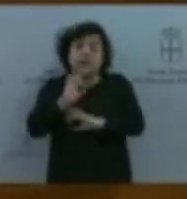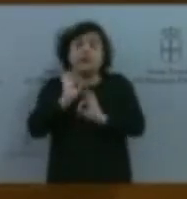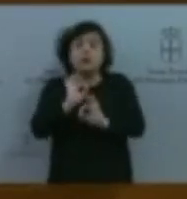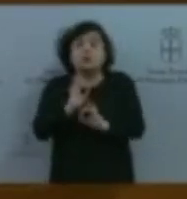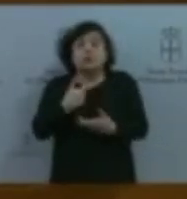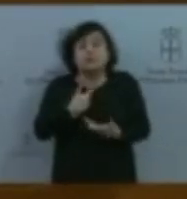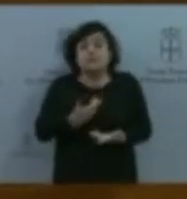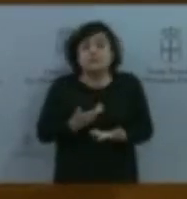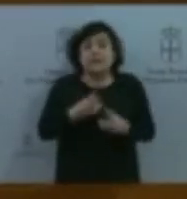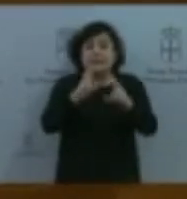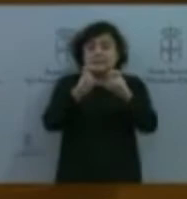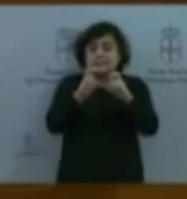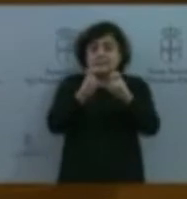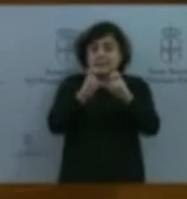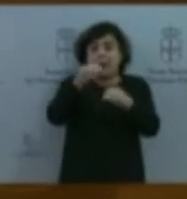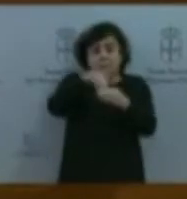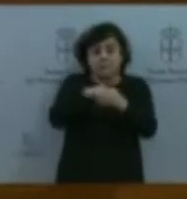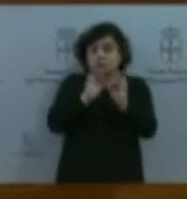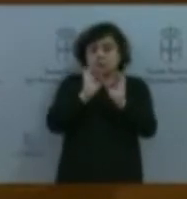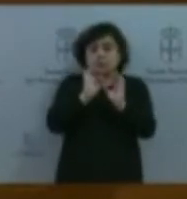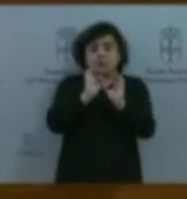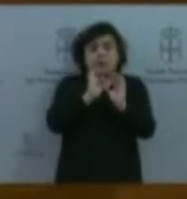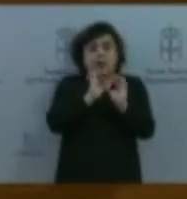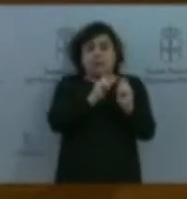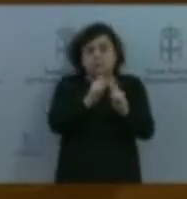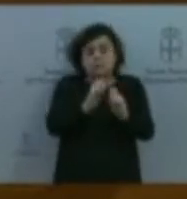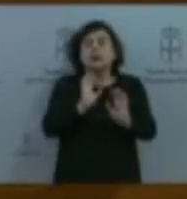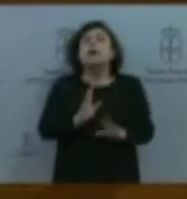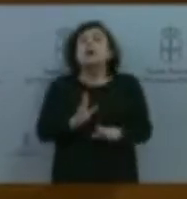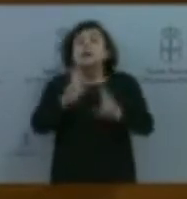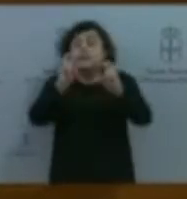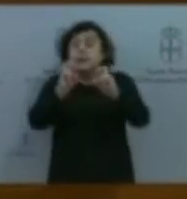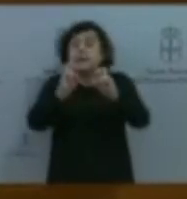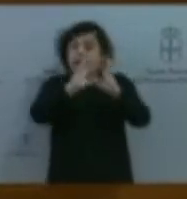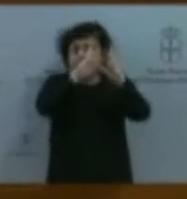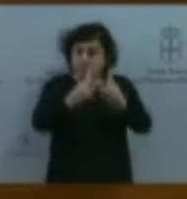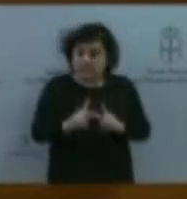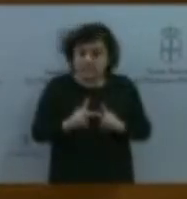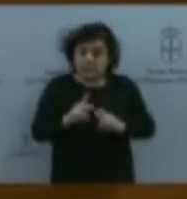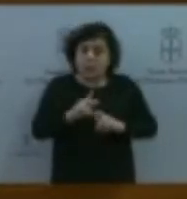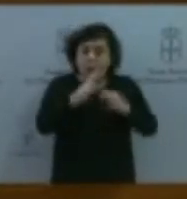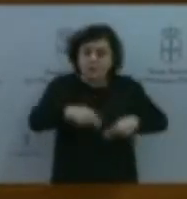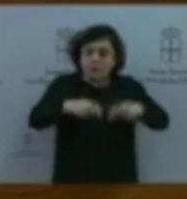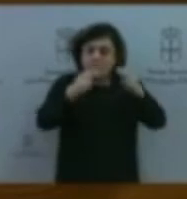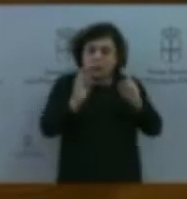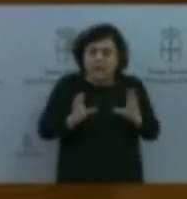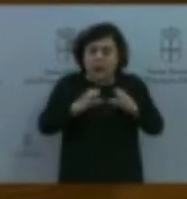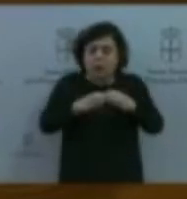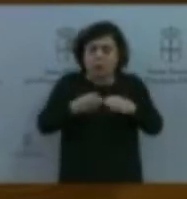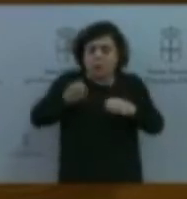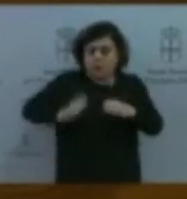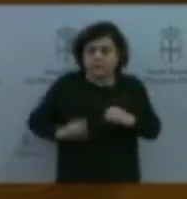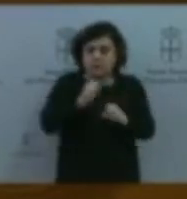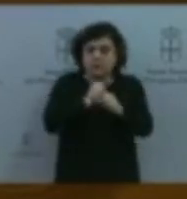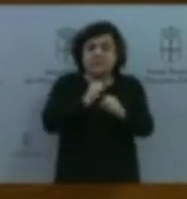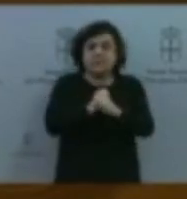a la plantilla de la administración pública, pues evidentemente hay que hacerlo. O sea, es inaceptable la interinidad, la falta